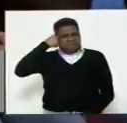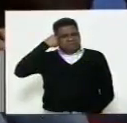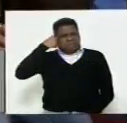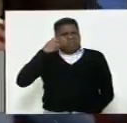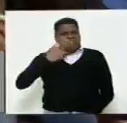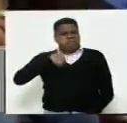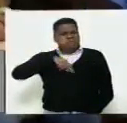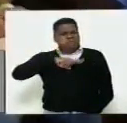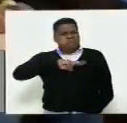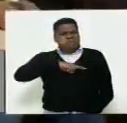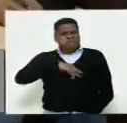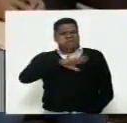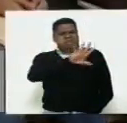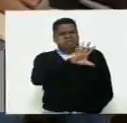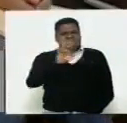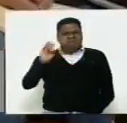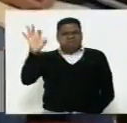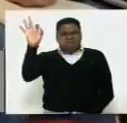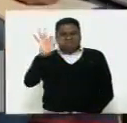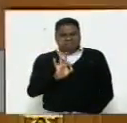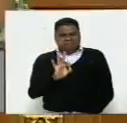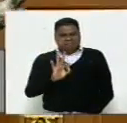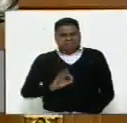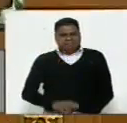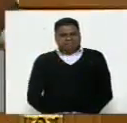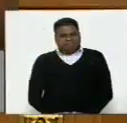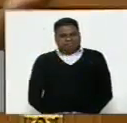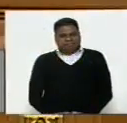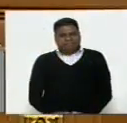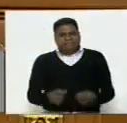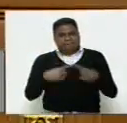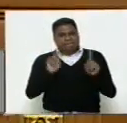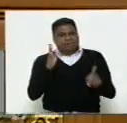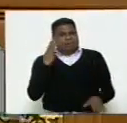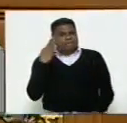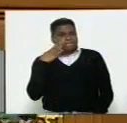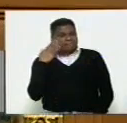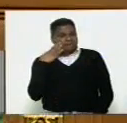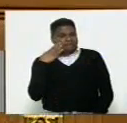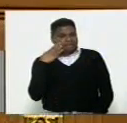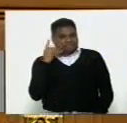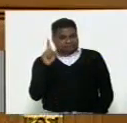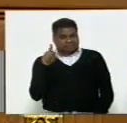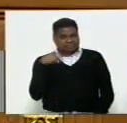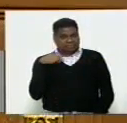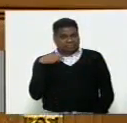somos el 50%, pero las mamás del otro